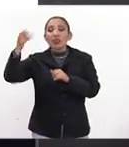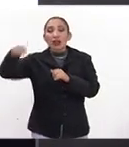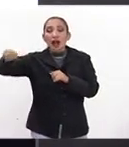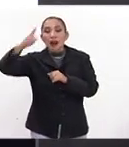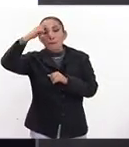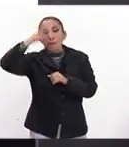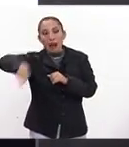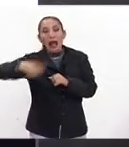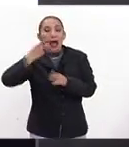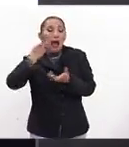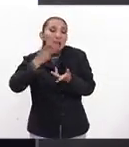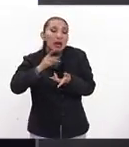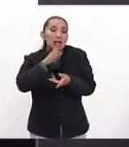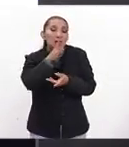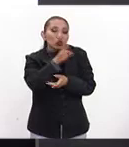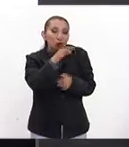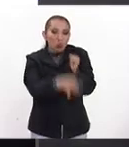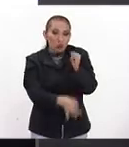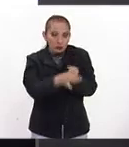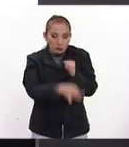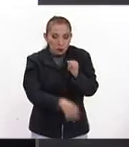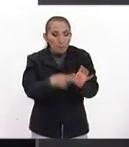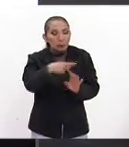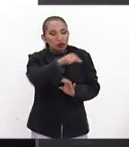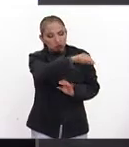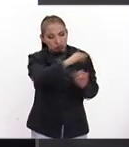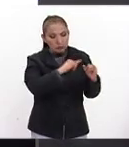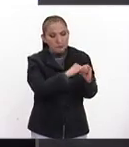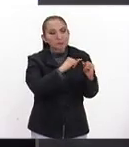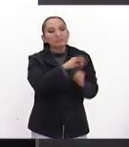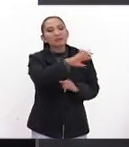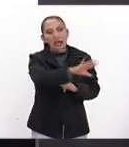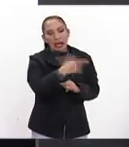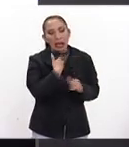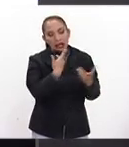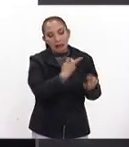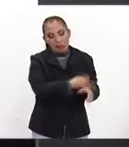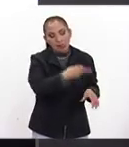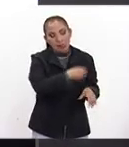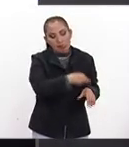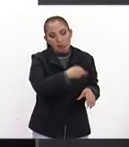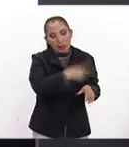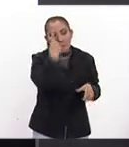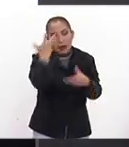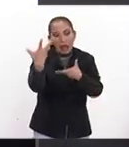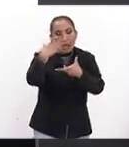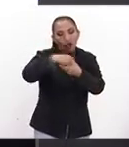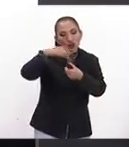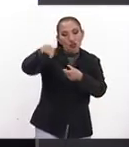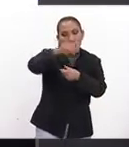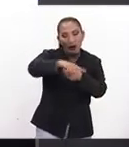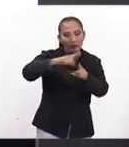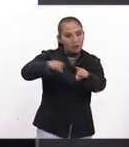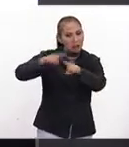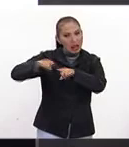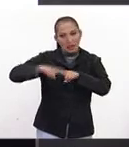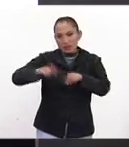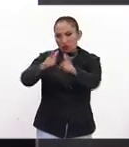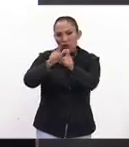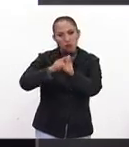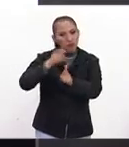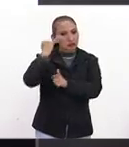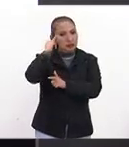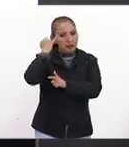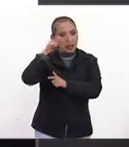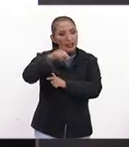ver qué resultado final nos lleva, pero el instituto sí está llevando a cabo estos mecanismos de inclusión, de pluralidad, a partir de que